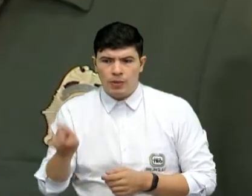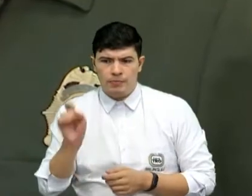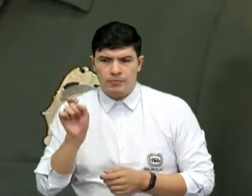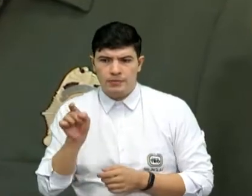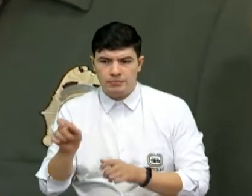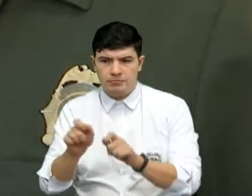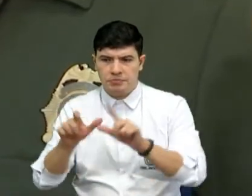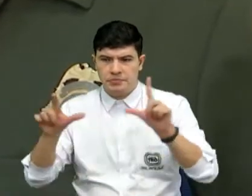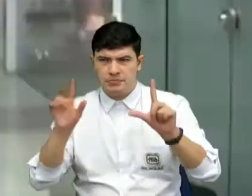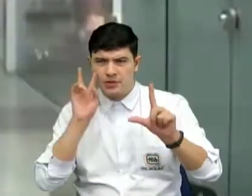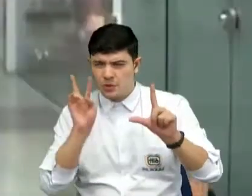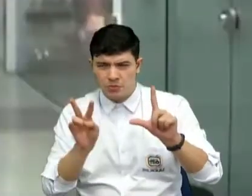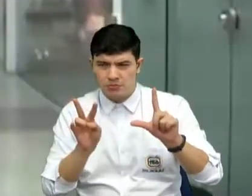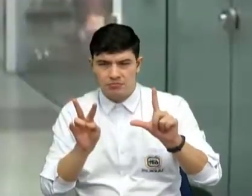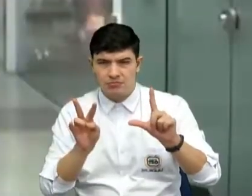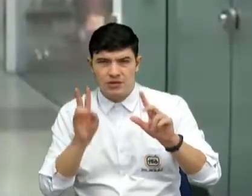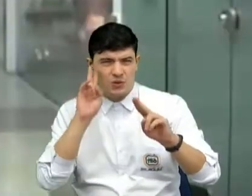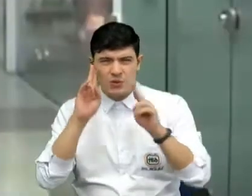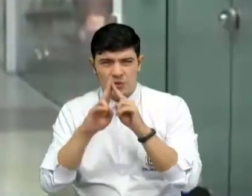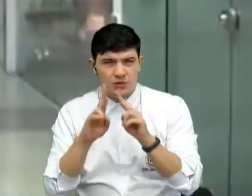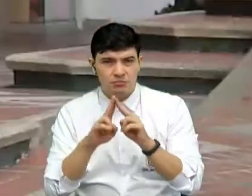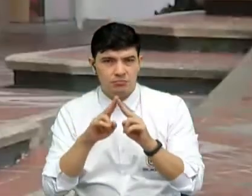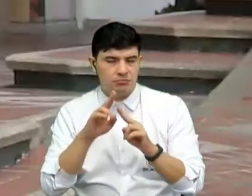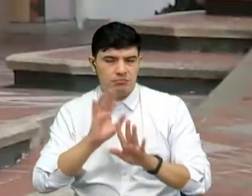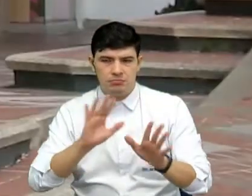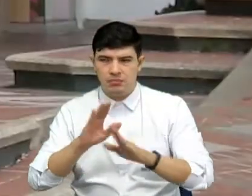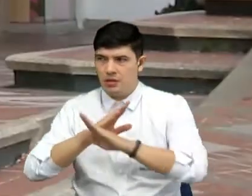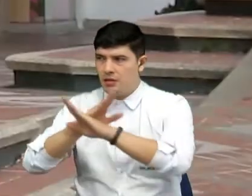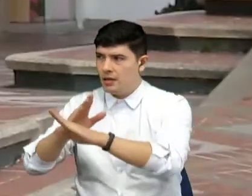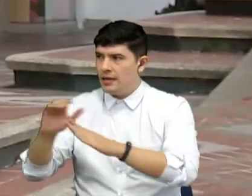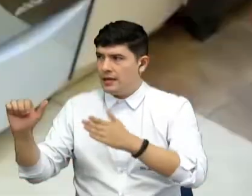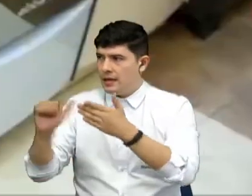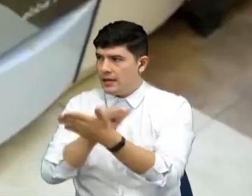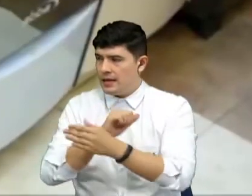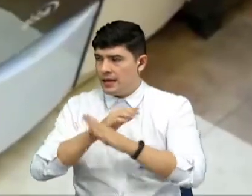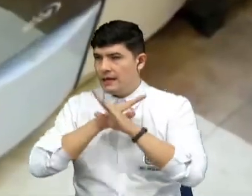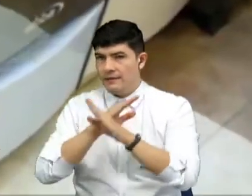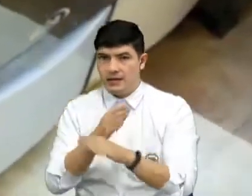desconocidas evitará que usted sea una víctima de los delincuentes en el próximo Día sin IVA.